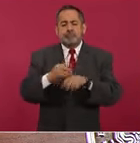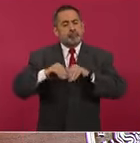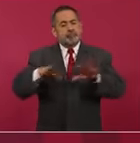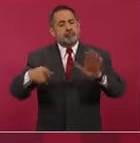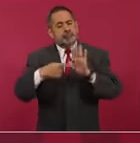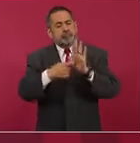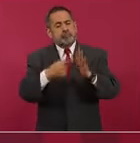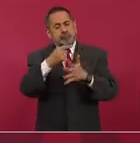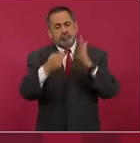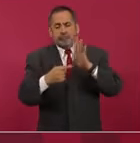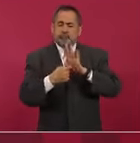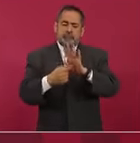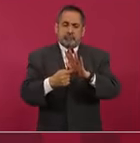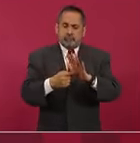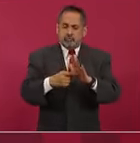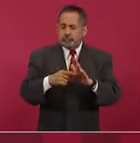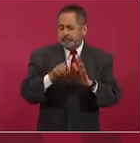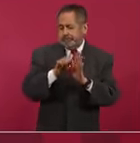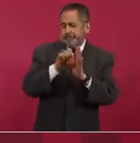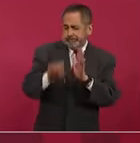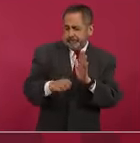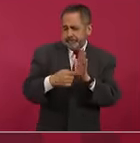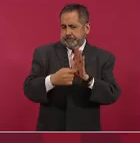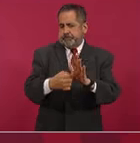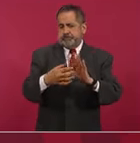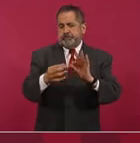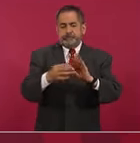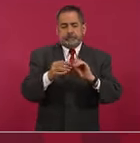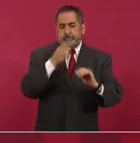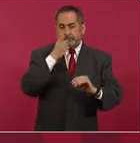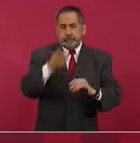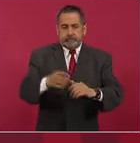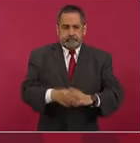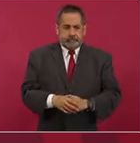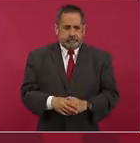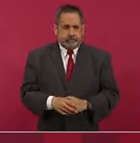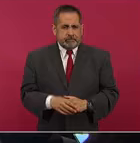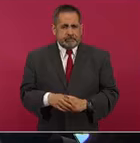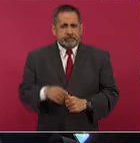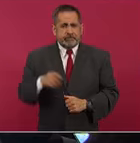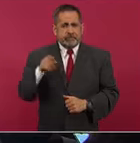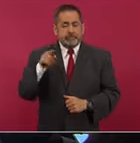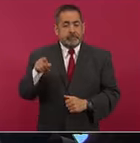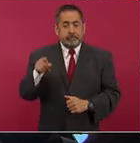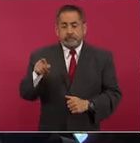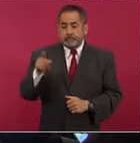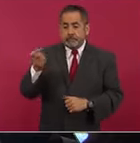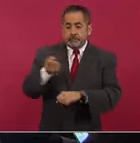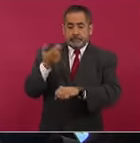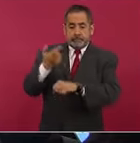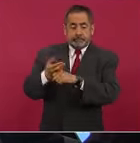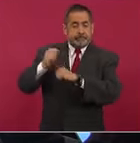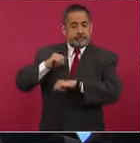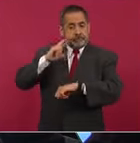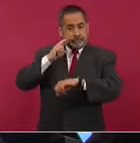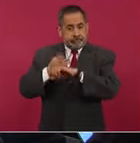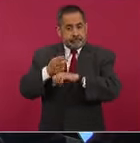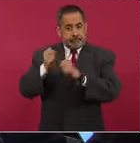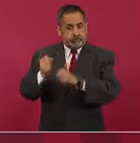ponía yo un ejemplo de que la secretaria de seguridad era Rosa Isela